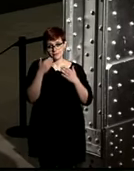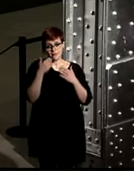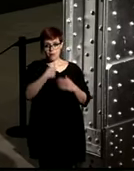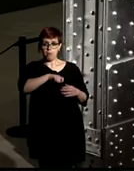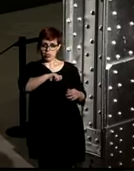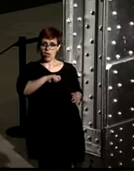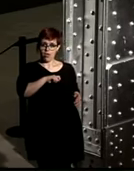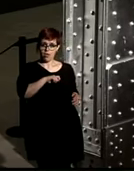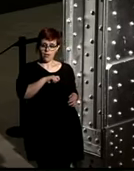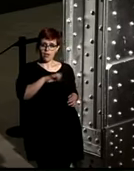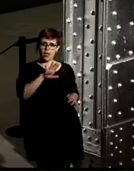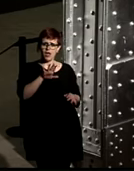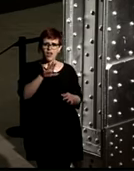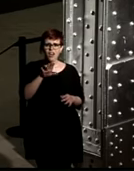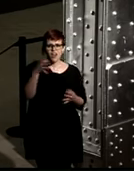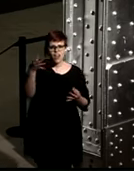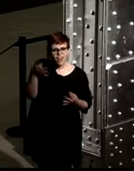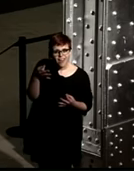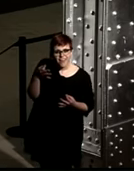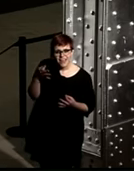España. Armer Junge.